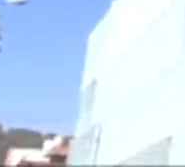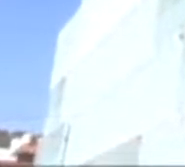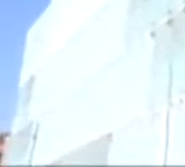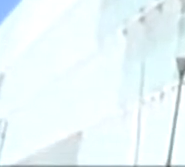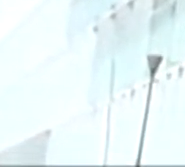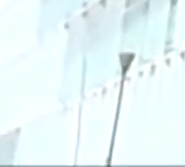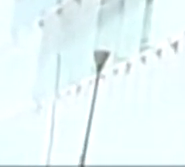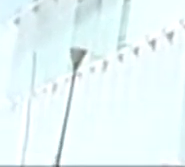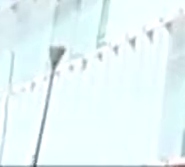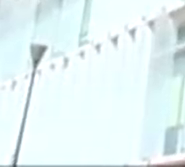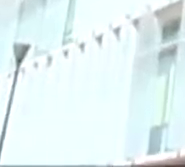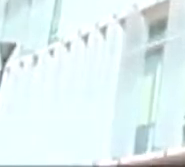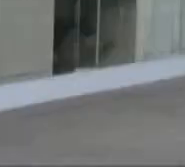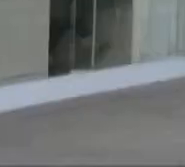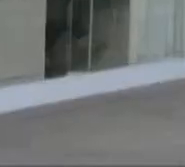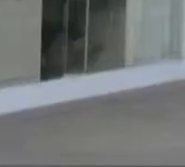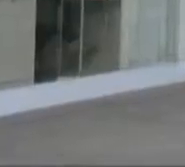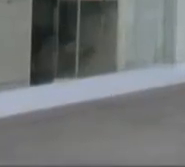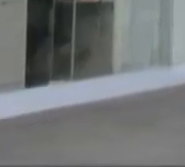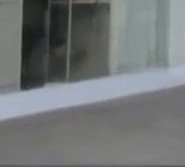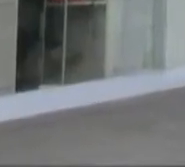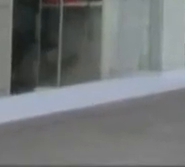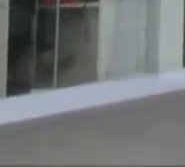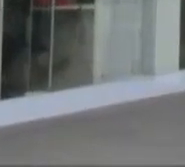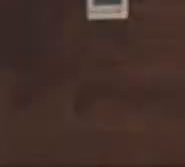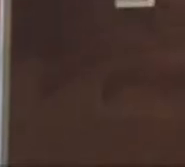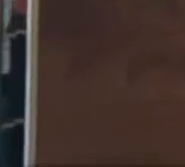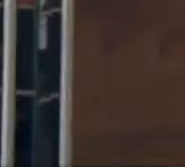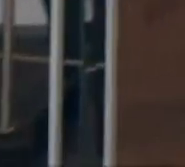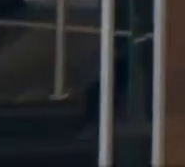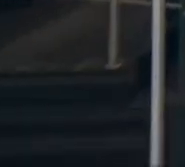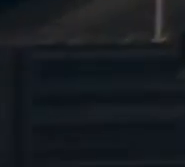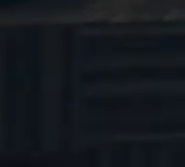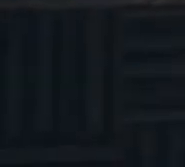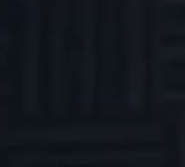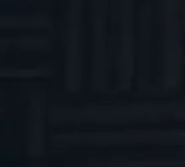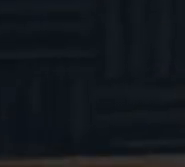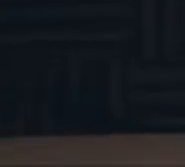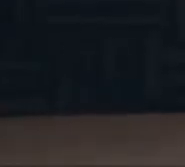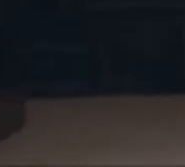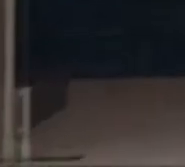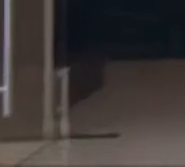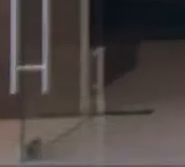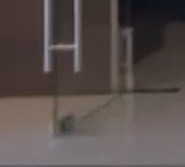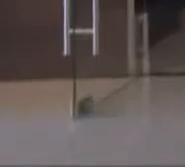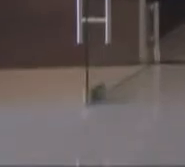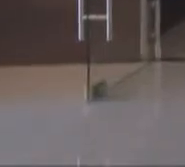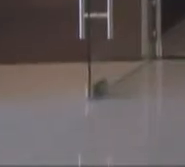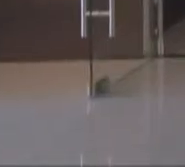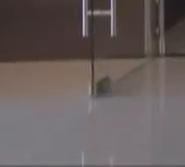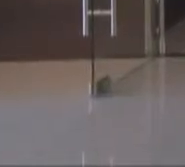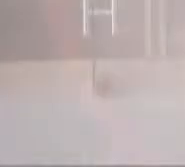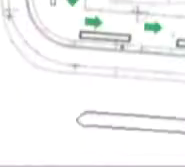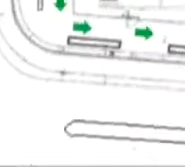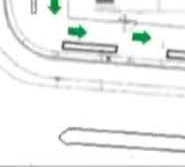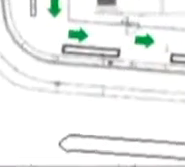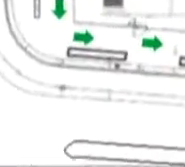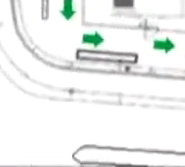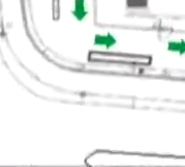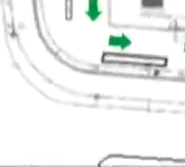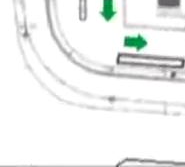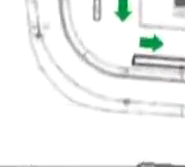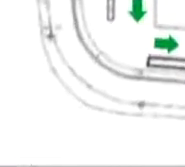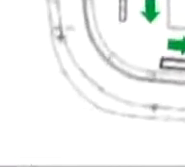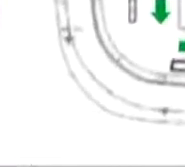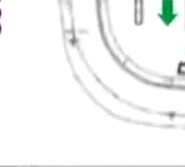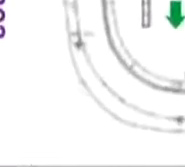bienvenidos al Instituto Nacional de transparencia acceso a la información y protección de datos personales antes de dar inicio a las actividades del